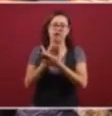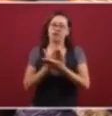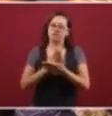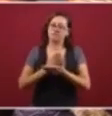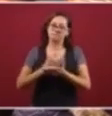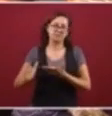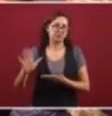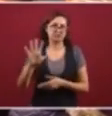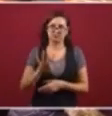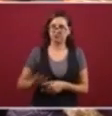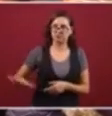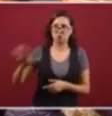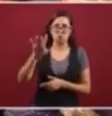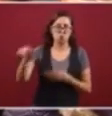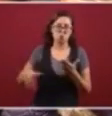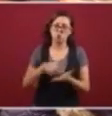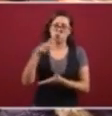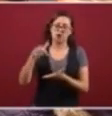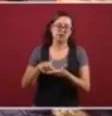porque